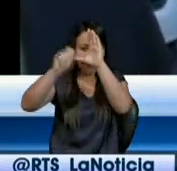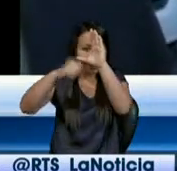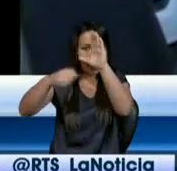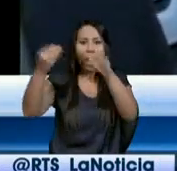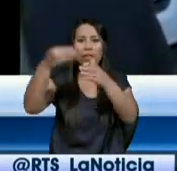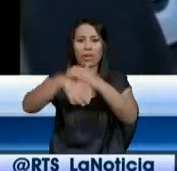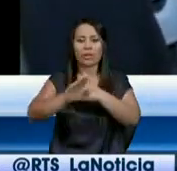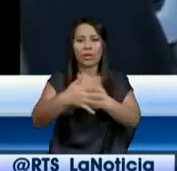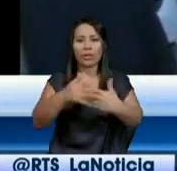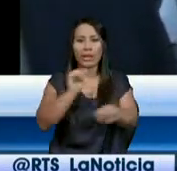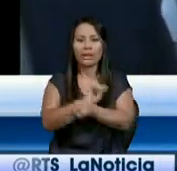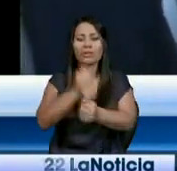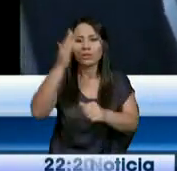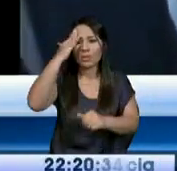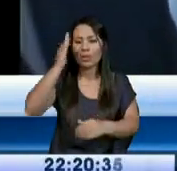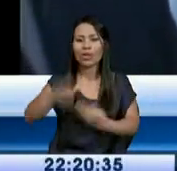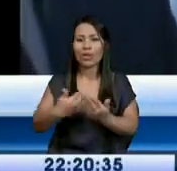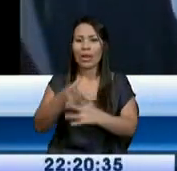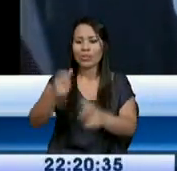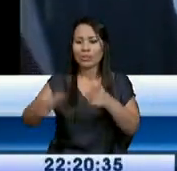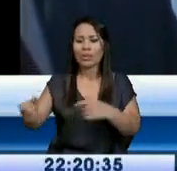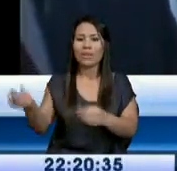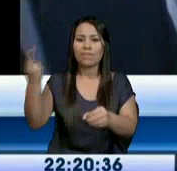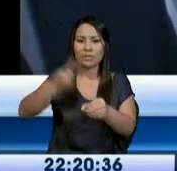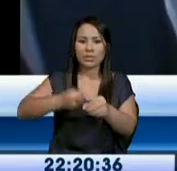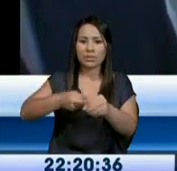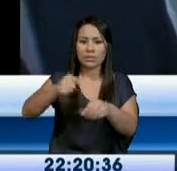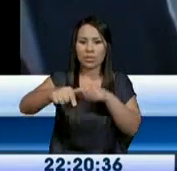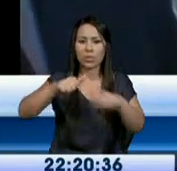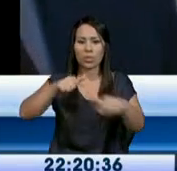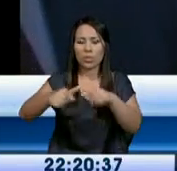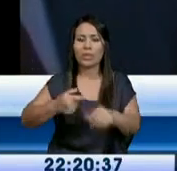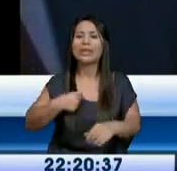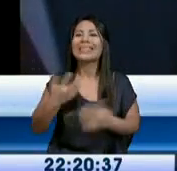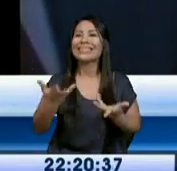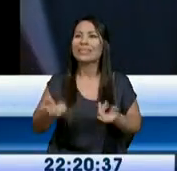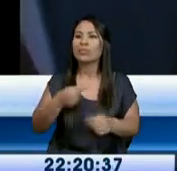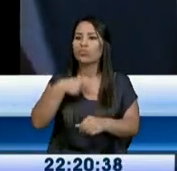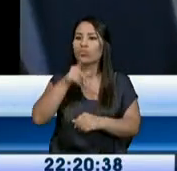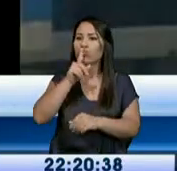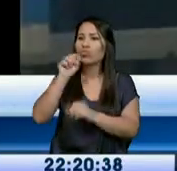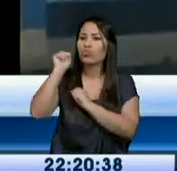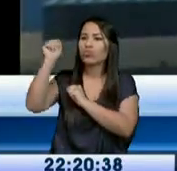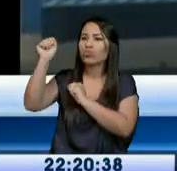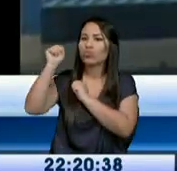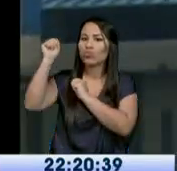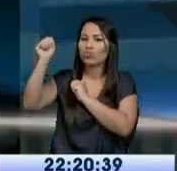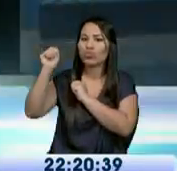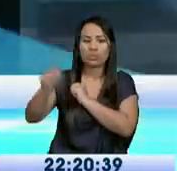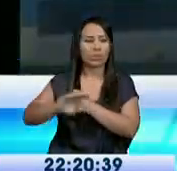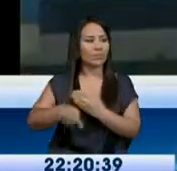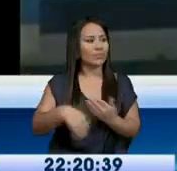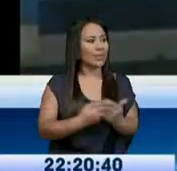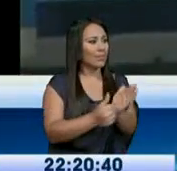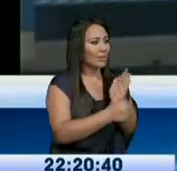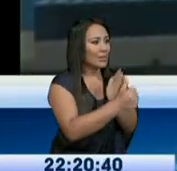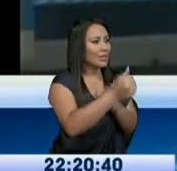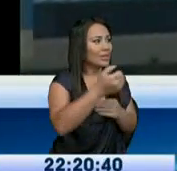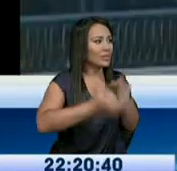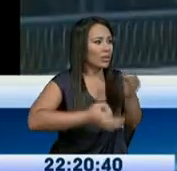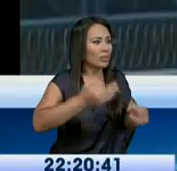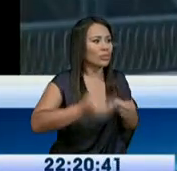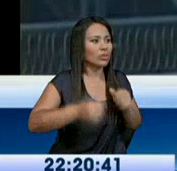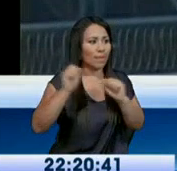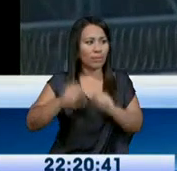poder identificar a todos aquellos que participaron en este intento de motín en el centro de Cotopaxi. La ministra de Justicia informó